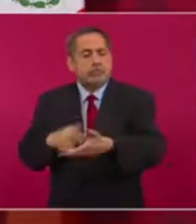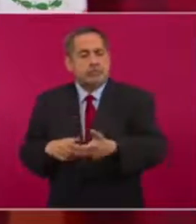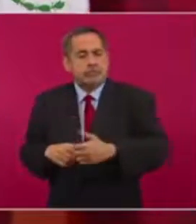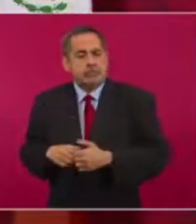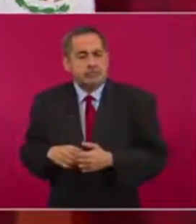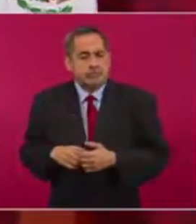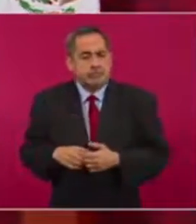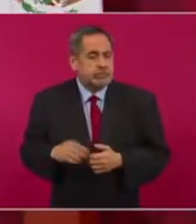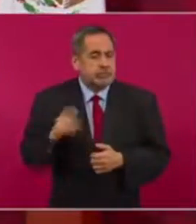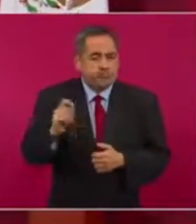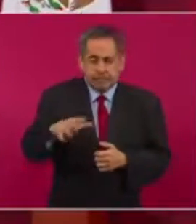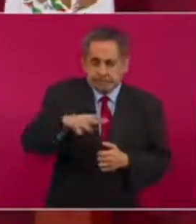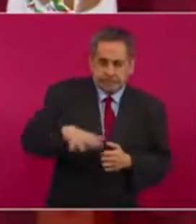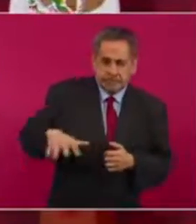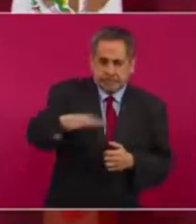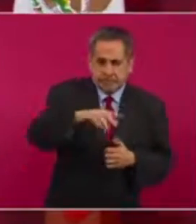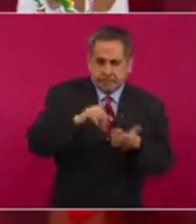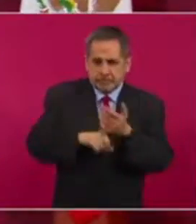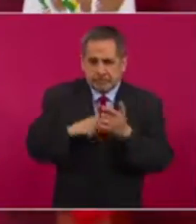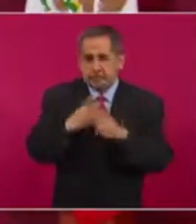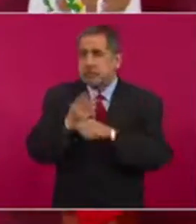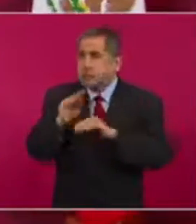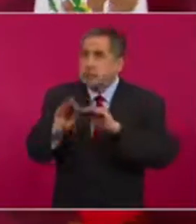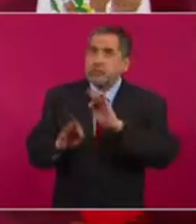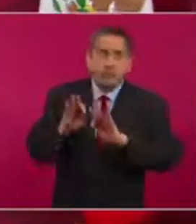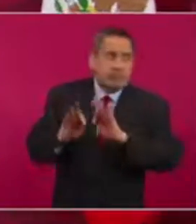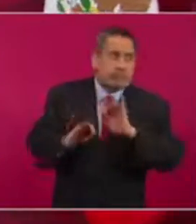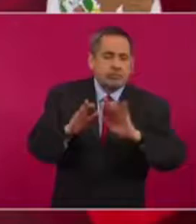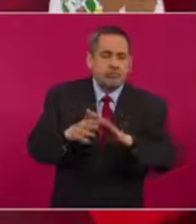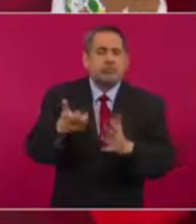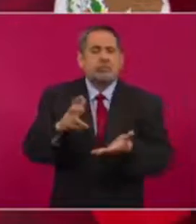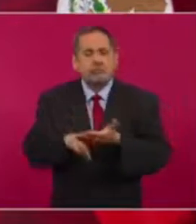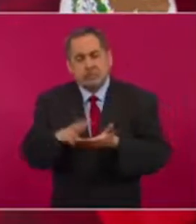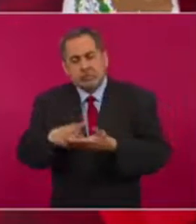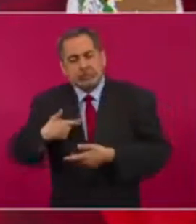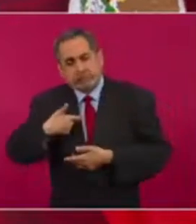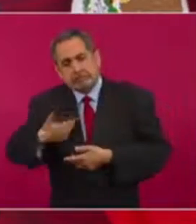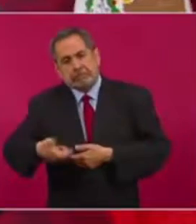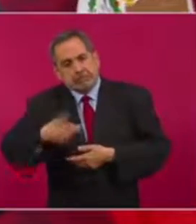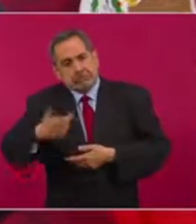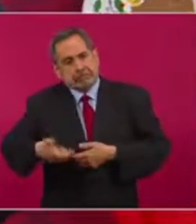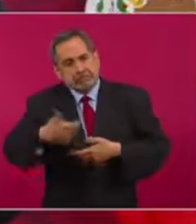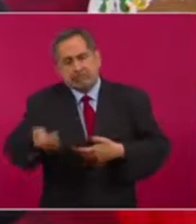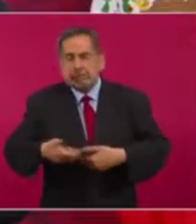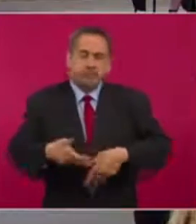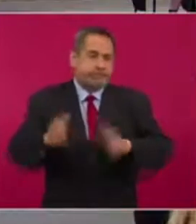que solo se le está dando mantenimiento, ¿cuánto nos cuesta?